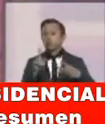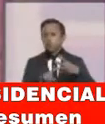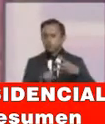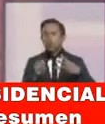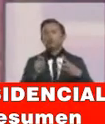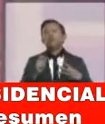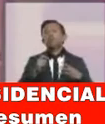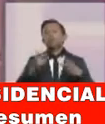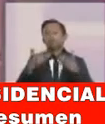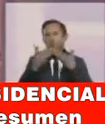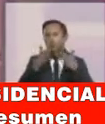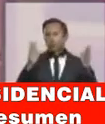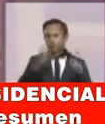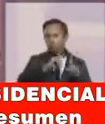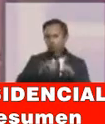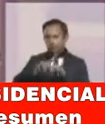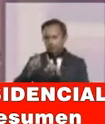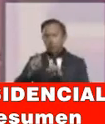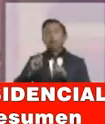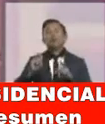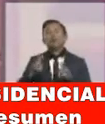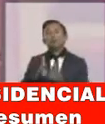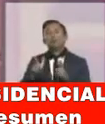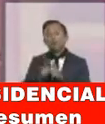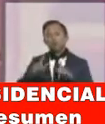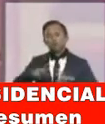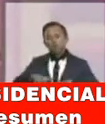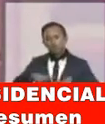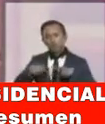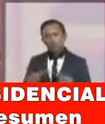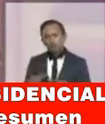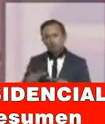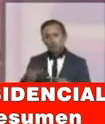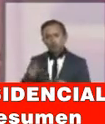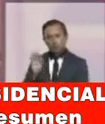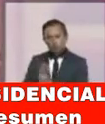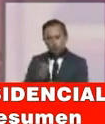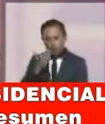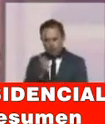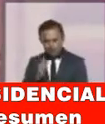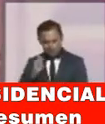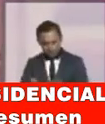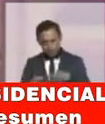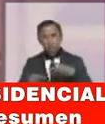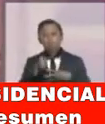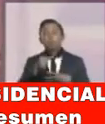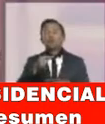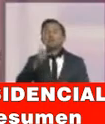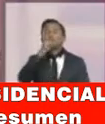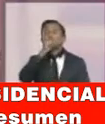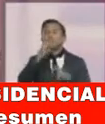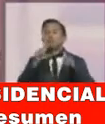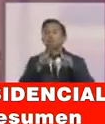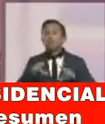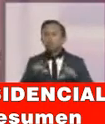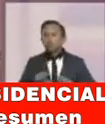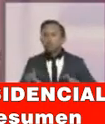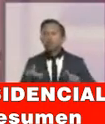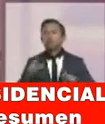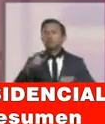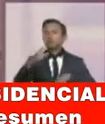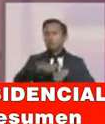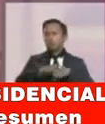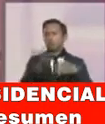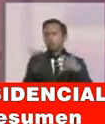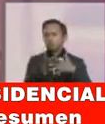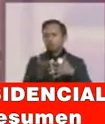en situación de vulnerabilidad. El formato de este debate, los bloques y segmentos... Y así estuvo el primer debate de los candidatos